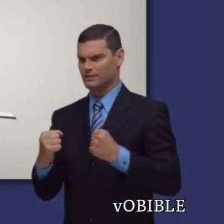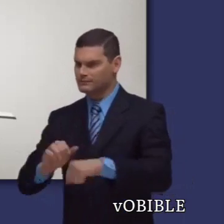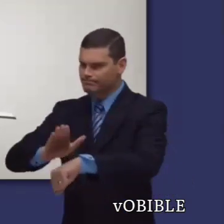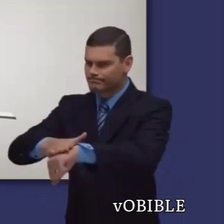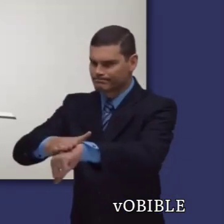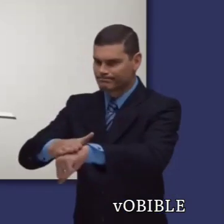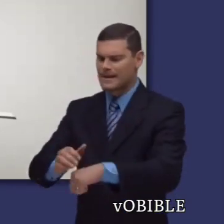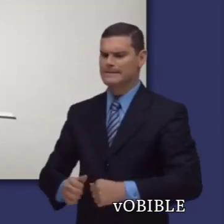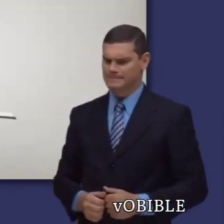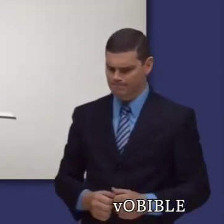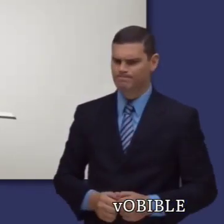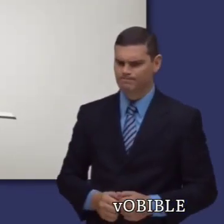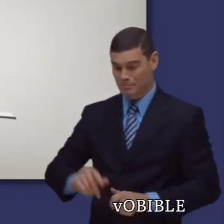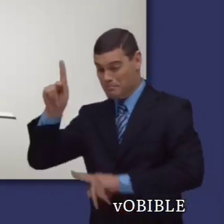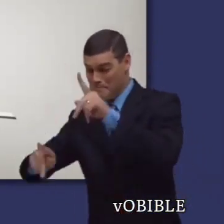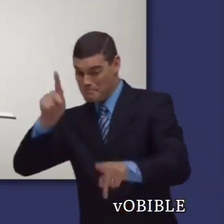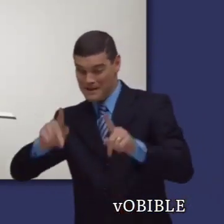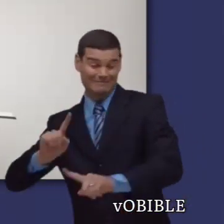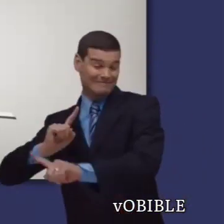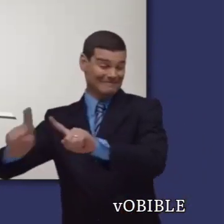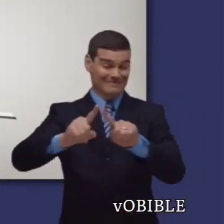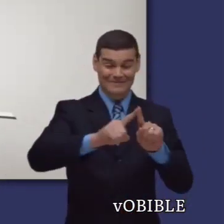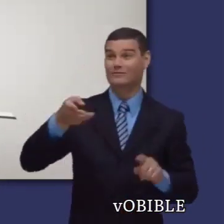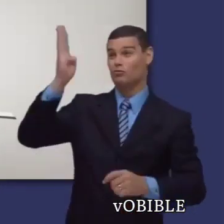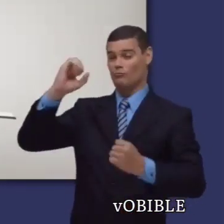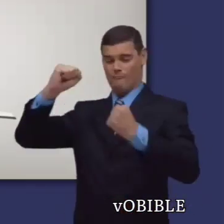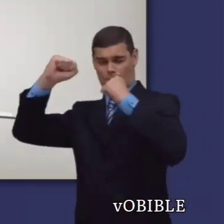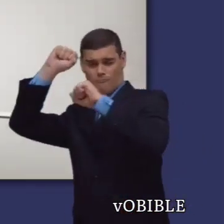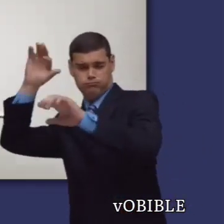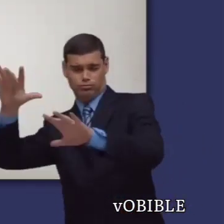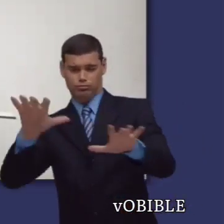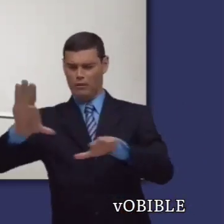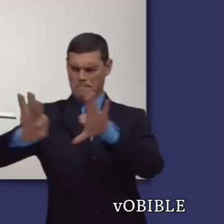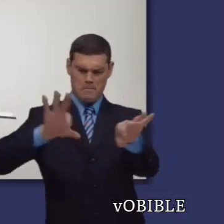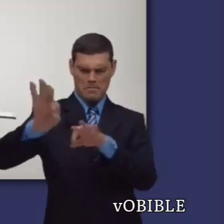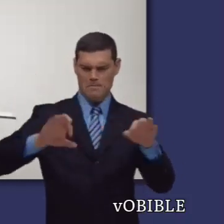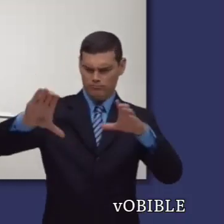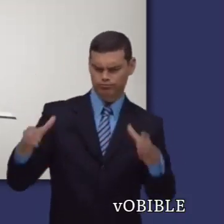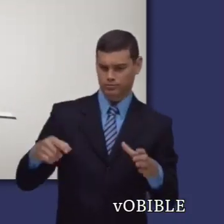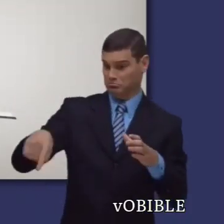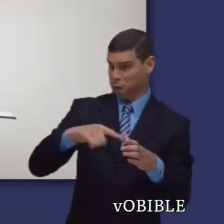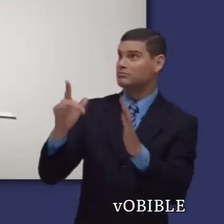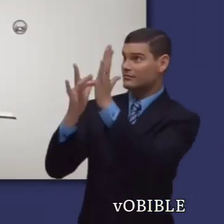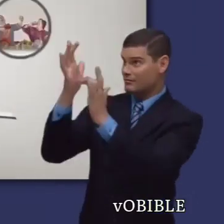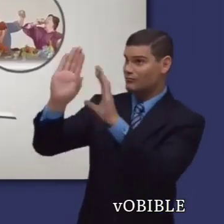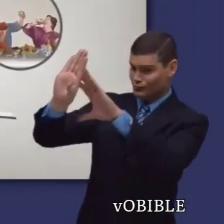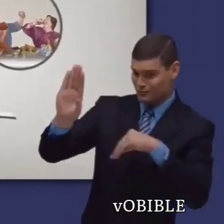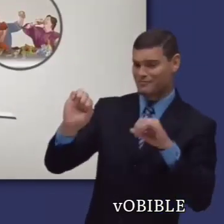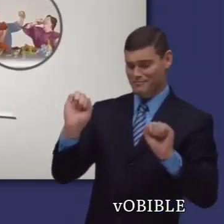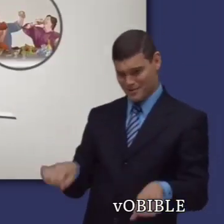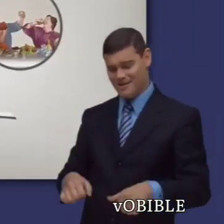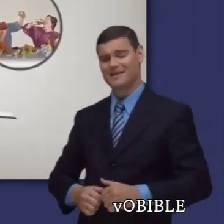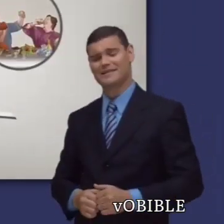que el Espíritu de Dios puede atraer a personas de todos los antecedentes y ayudarlas a imitar la personalidad de Cristo, y en